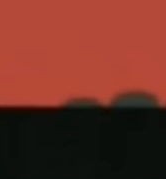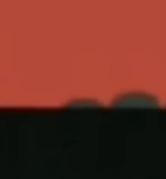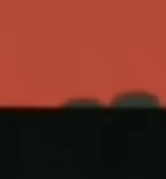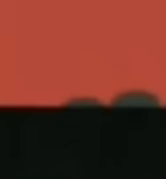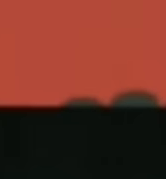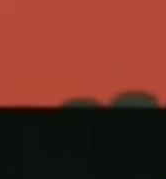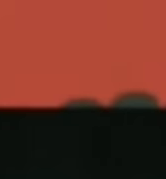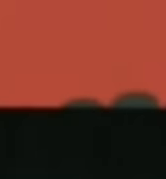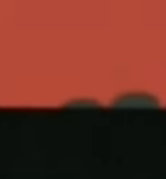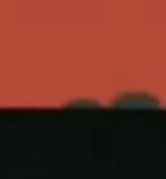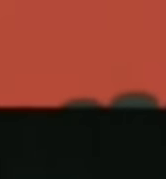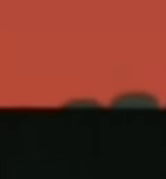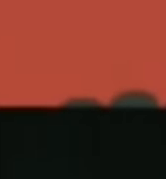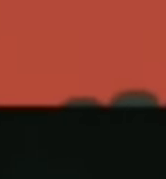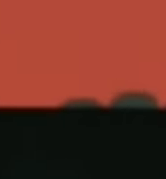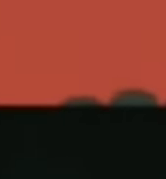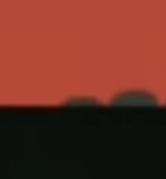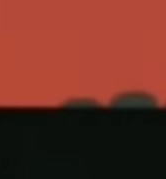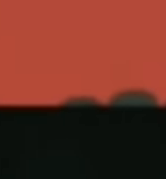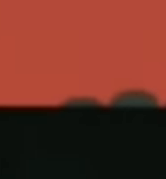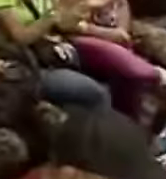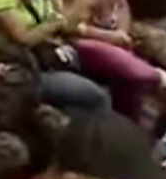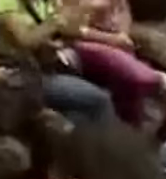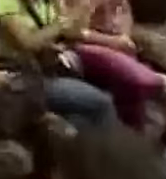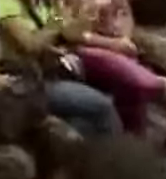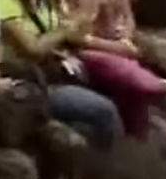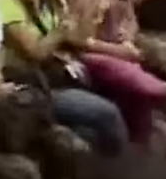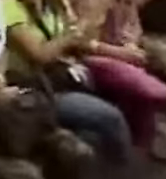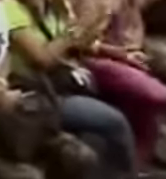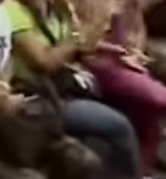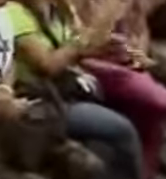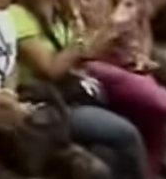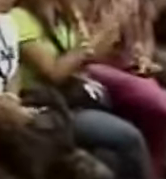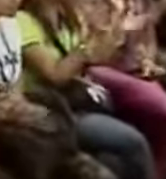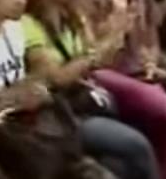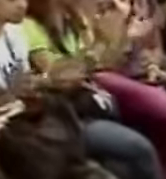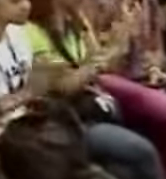nuevos sueños, para 1 millón de nuevos emprendimientos.